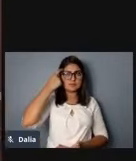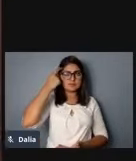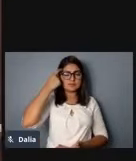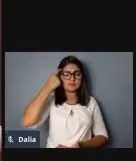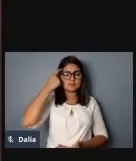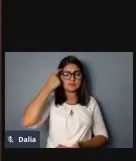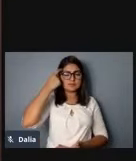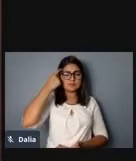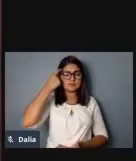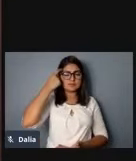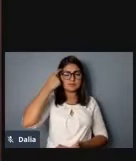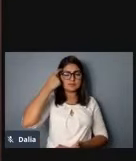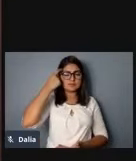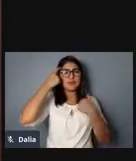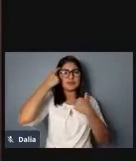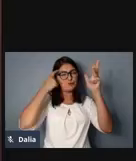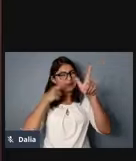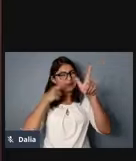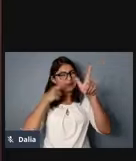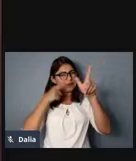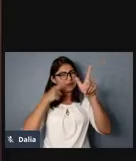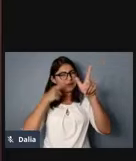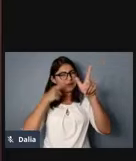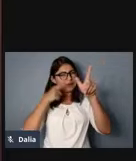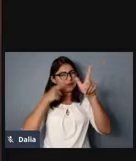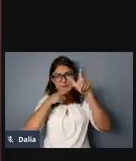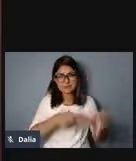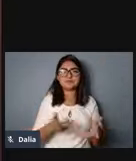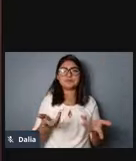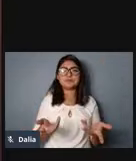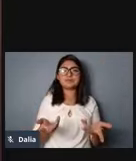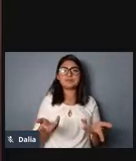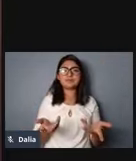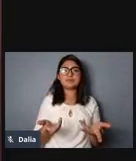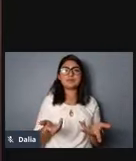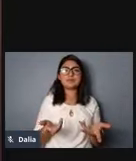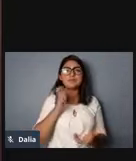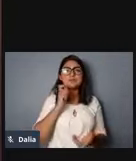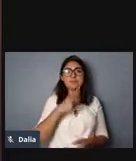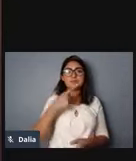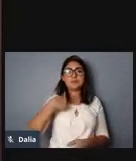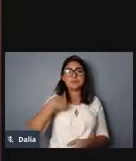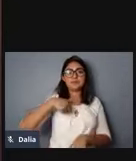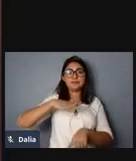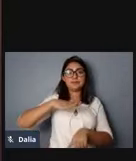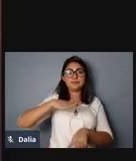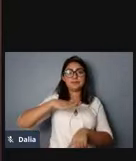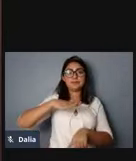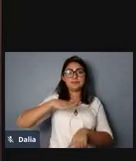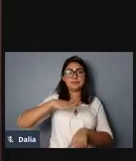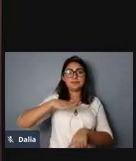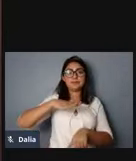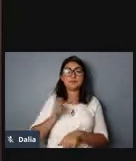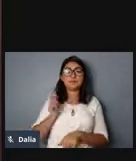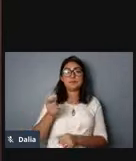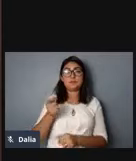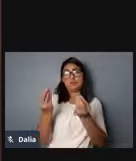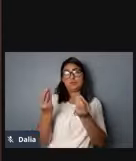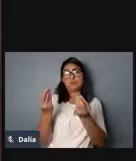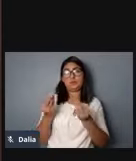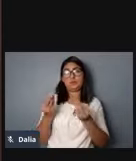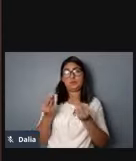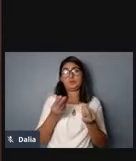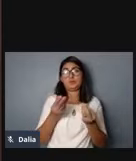además esto va a ser muy tremendo, porque muchas y muchos niños van a lavarse las manos cuando tú lo